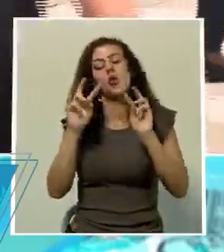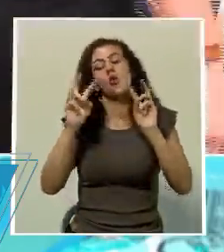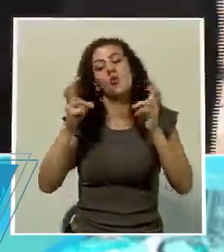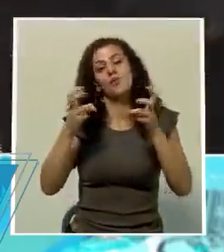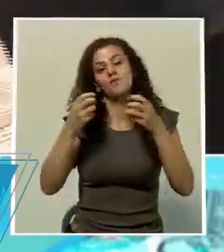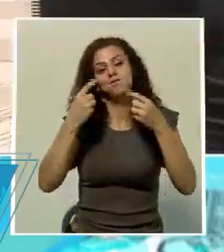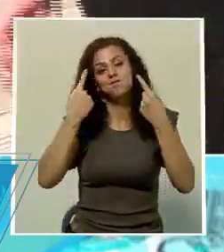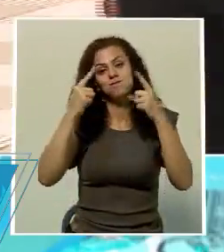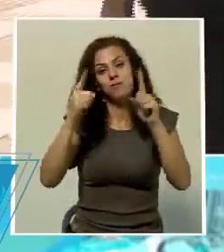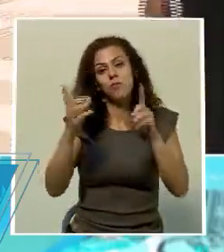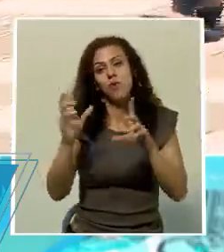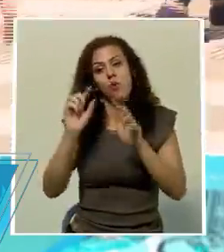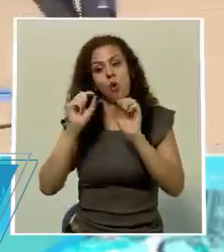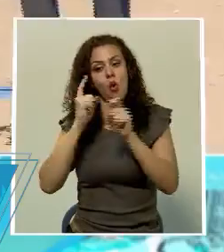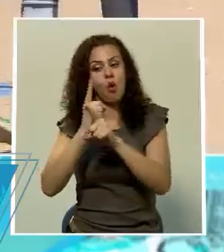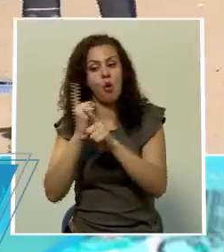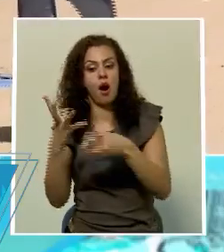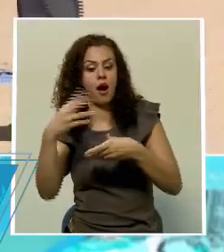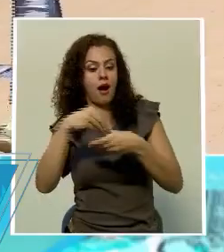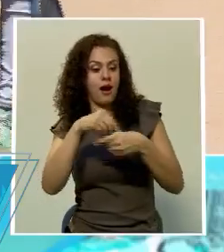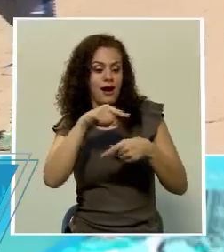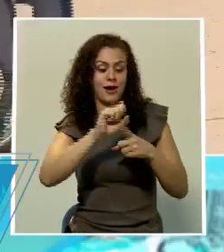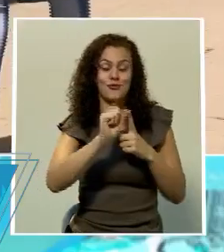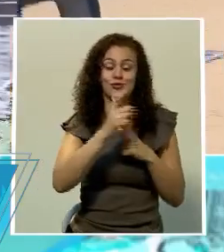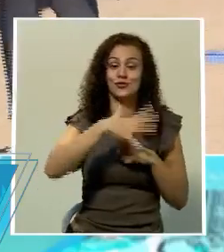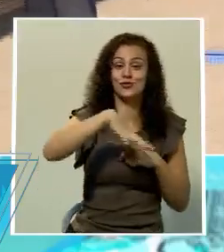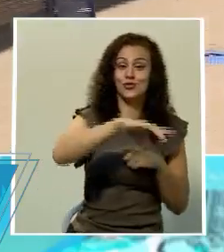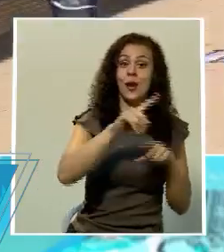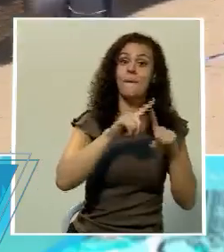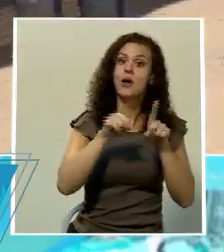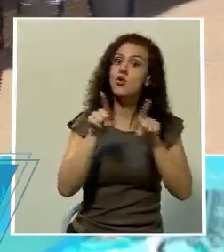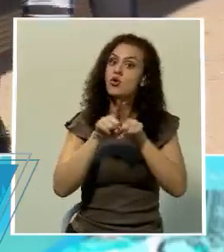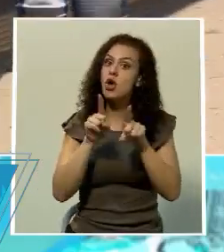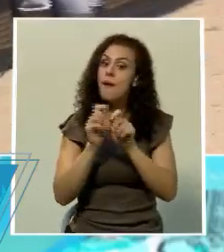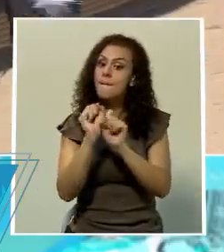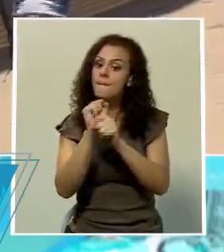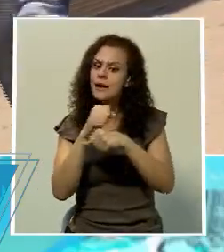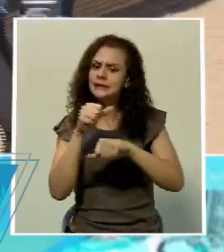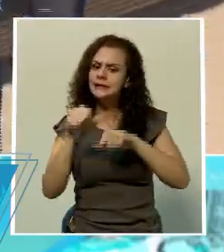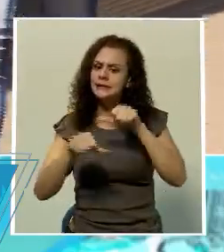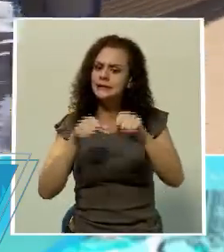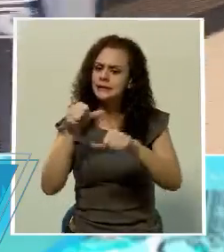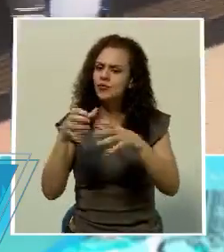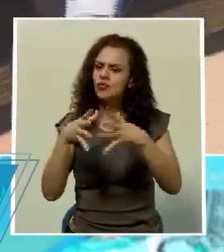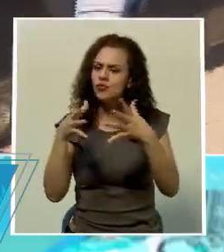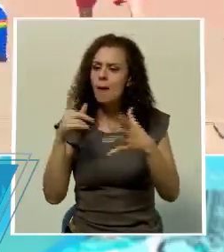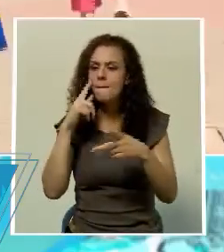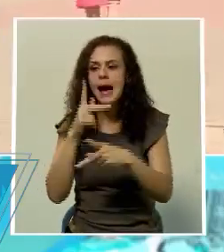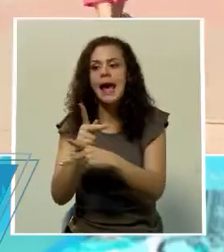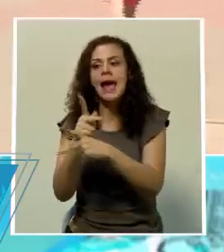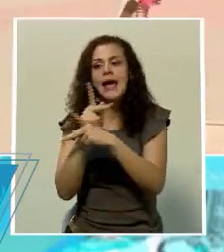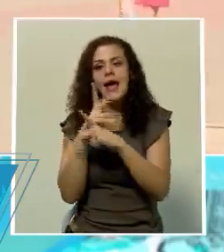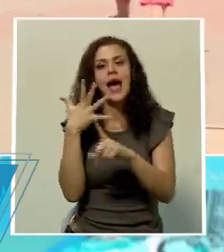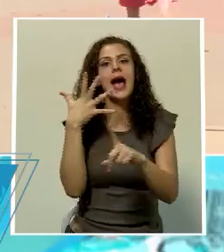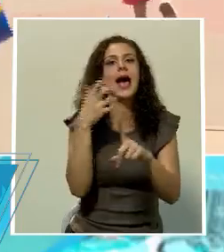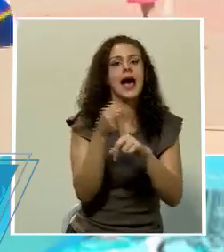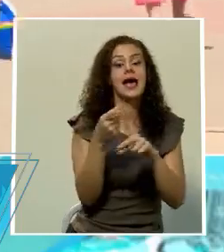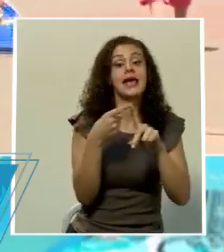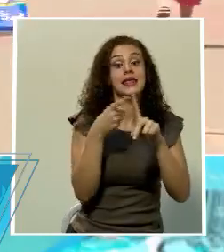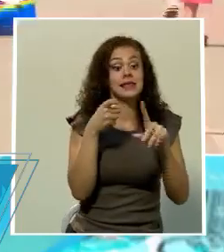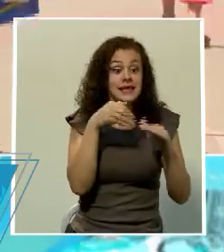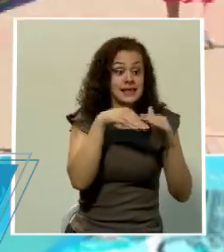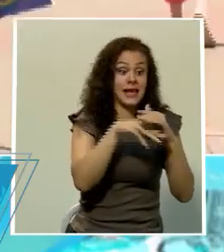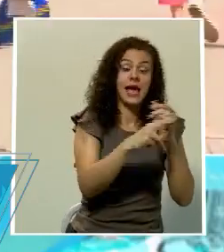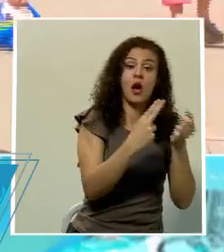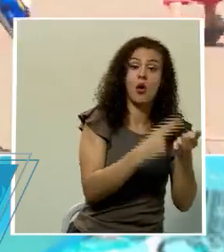correcta adaptación en la sociedad. Pero también se realiza un esfuerzo muy grande en la prevención de secuelas, tanto desde que ingresan